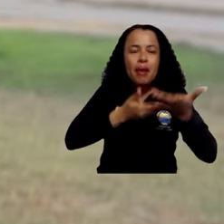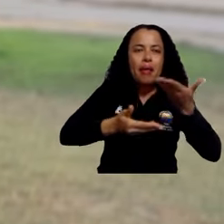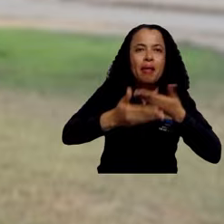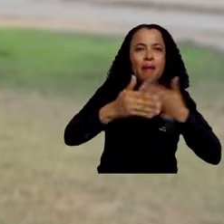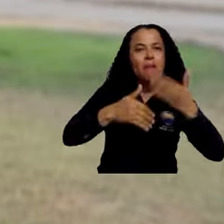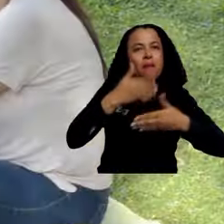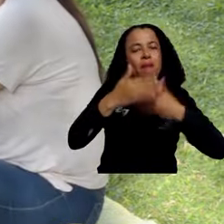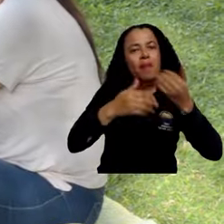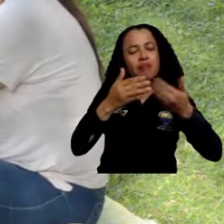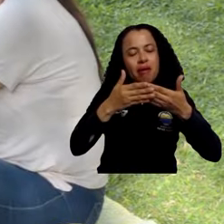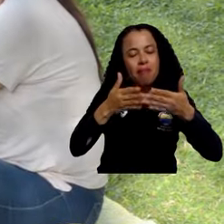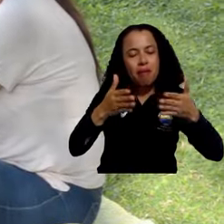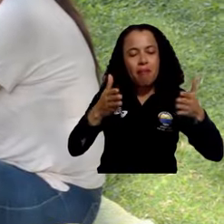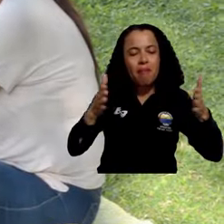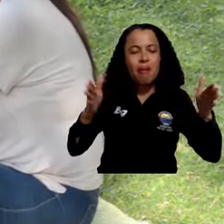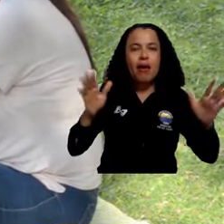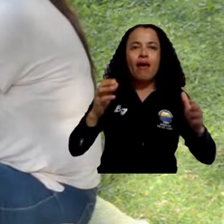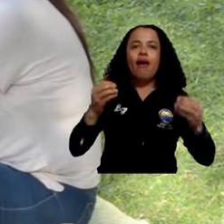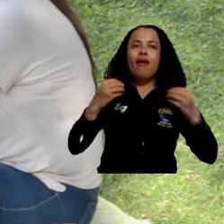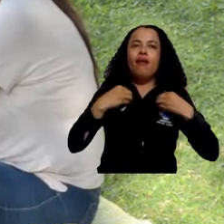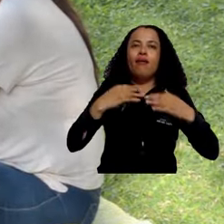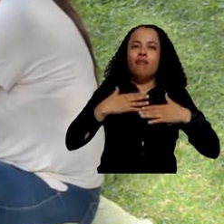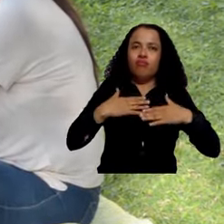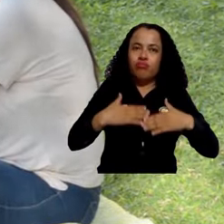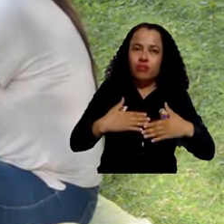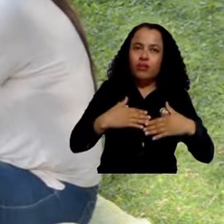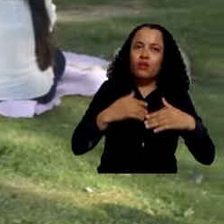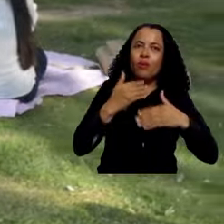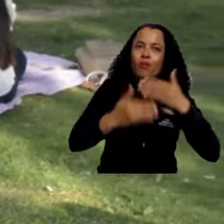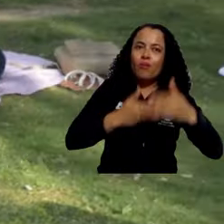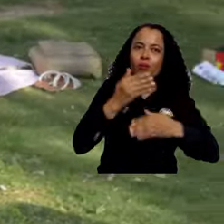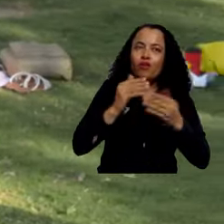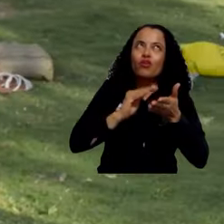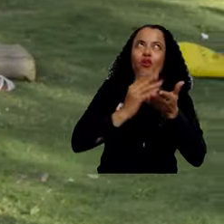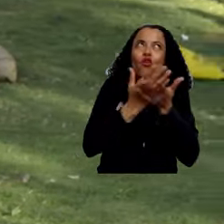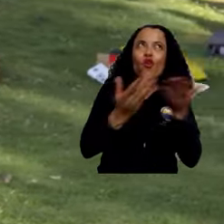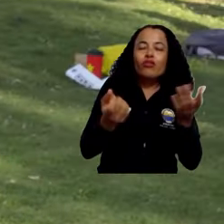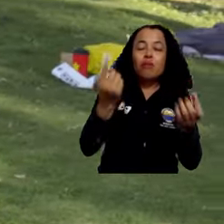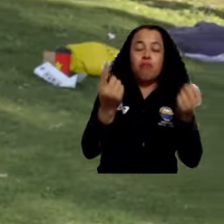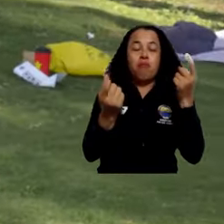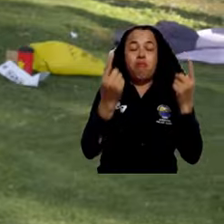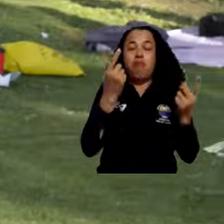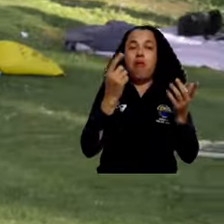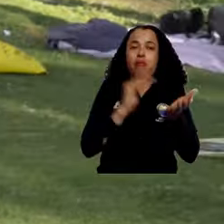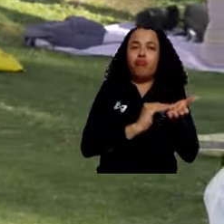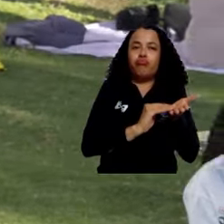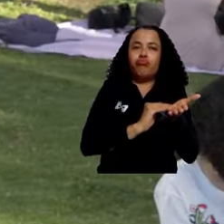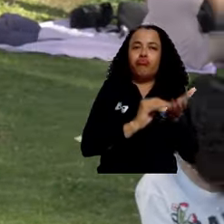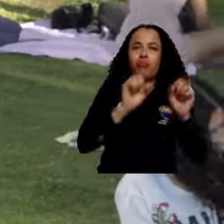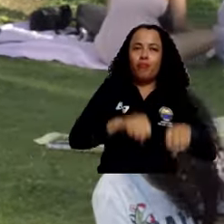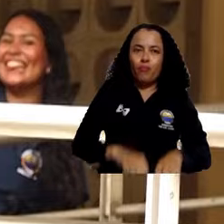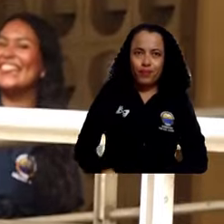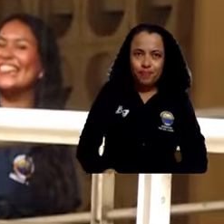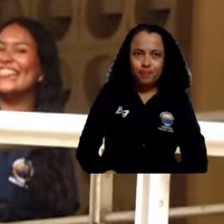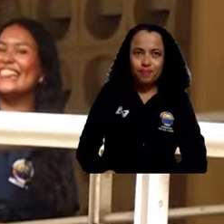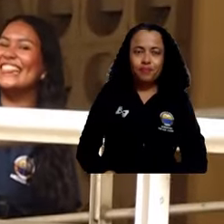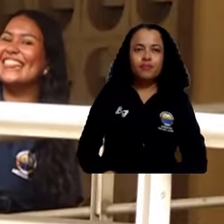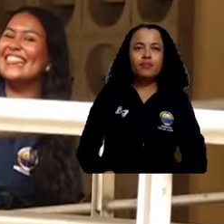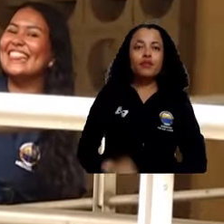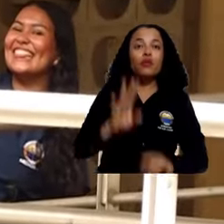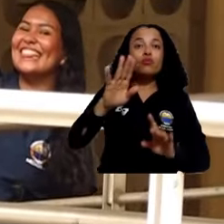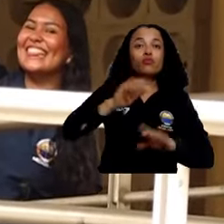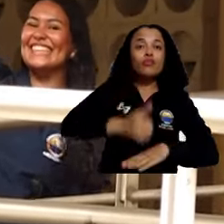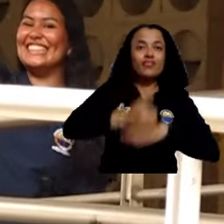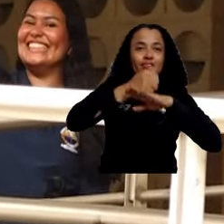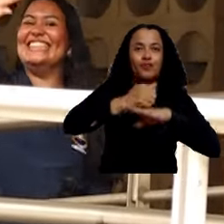y ayudarlos a encontrar una ruta para seguir buscando soluciones a los malestares que tienen actualmente. Para el rector